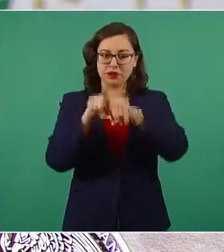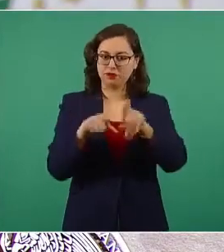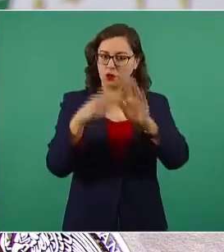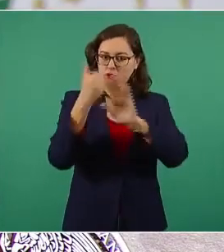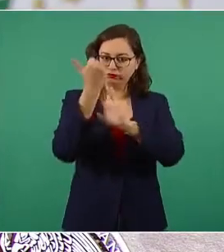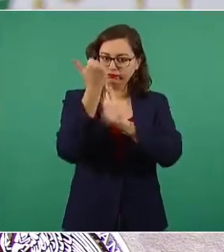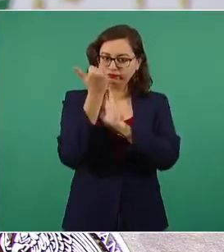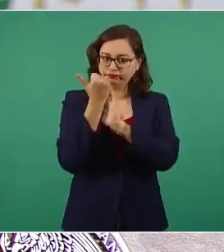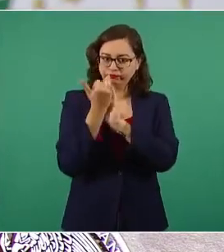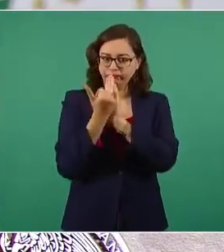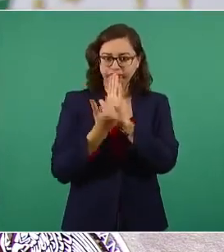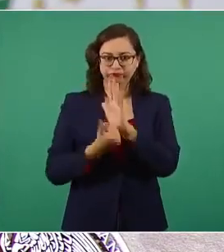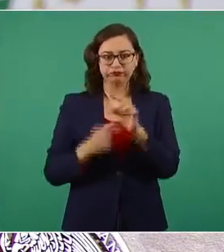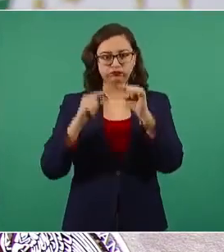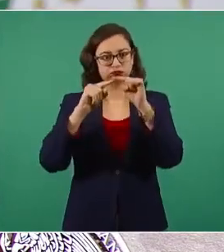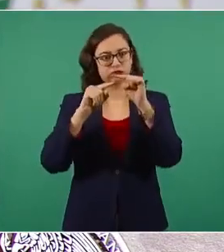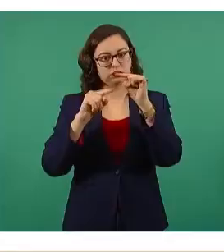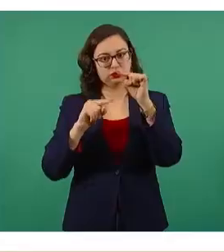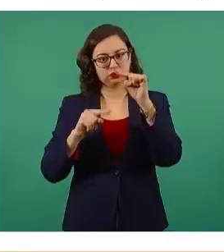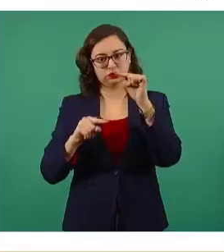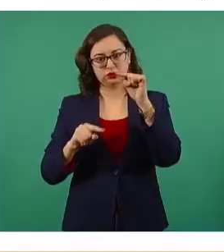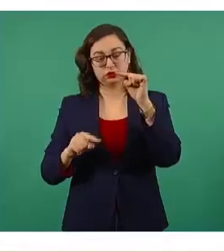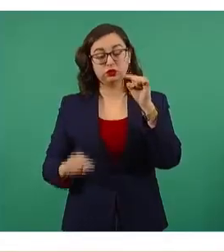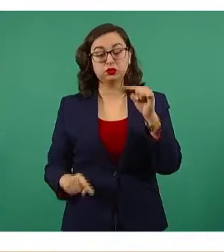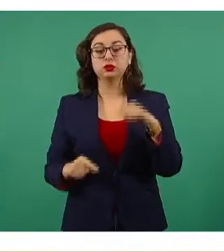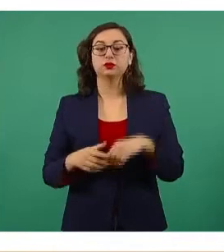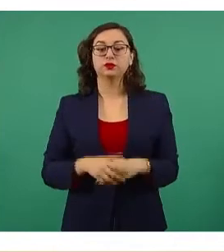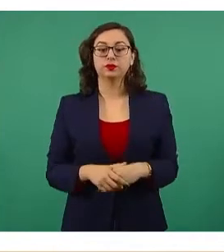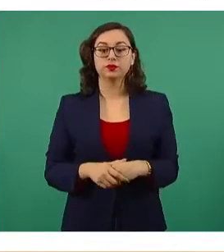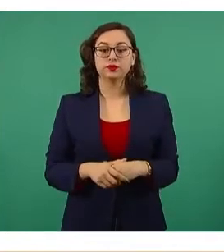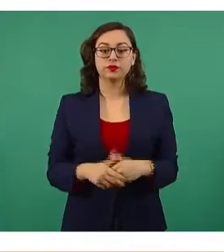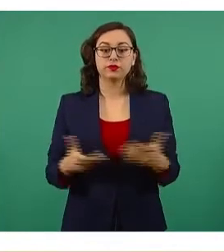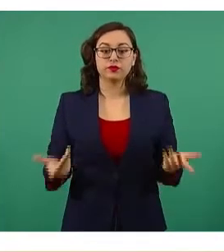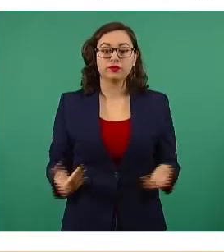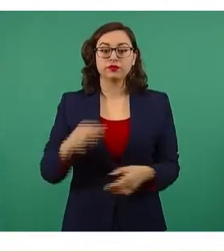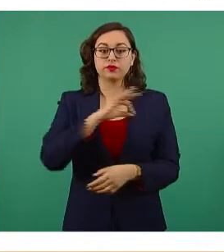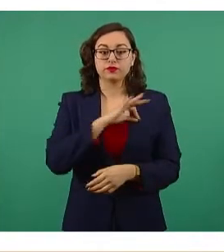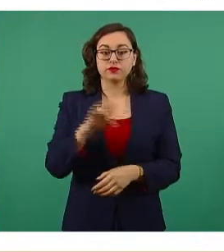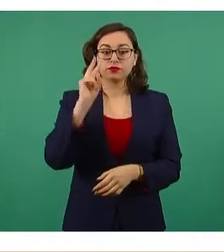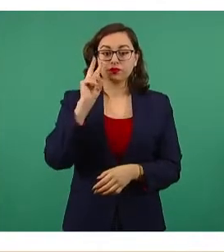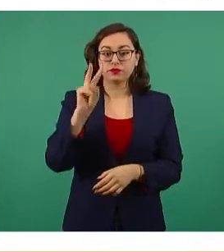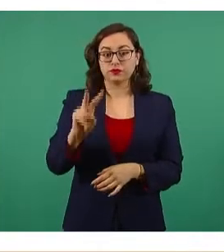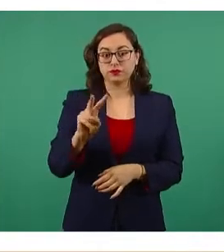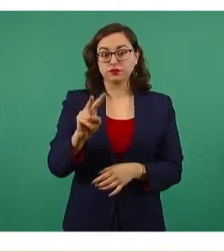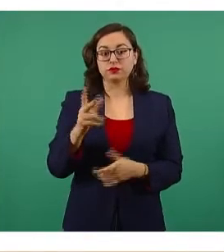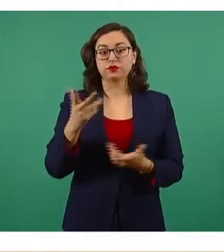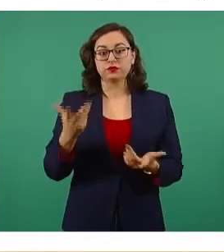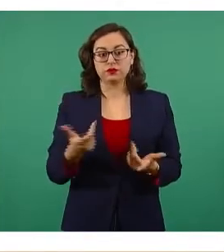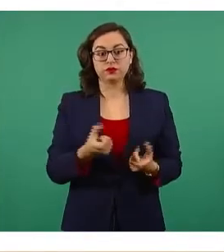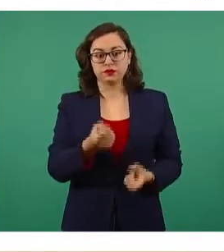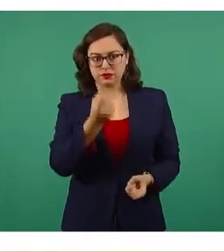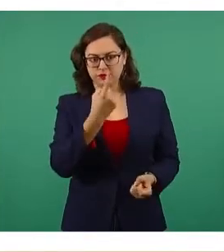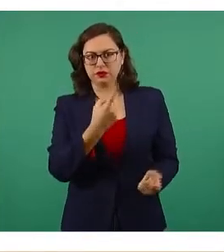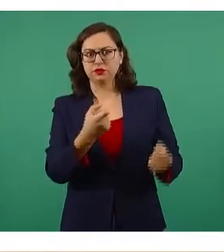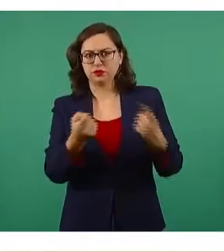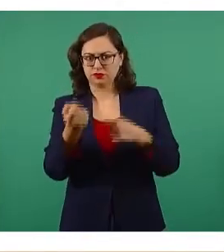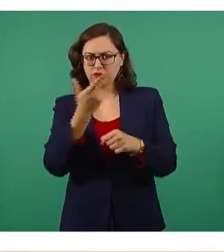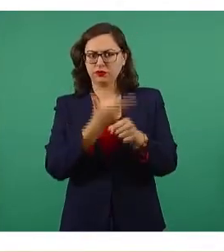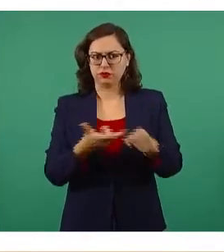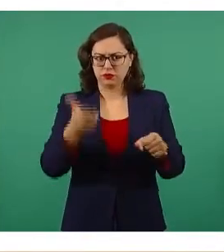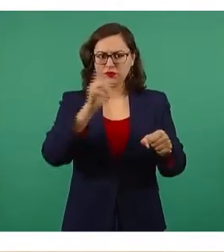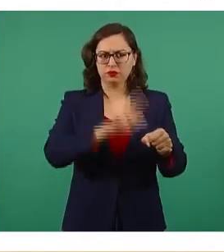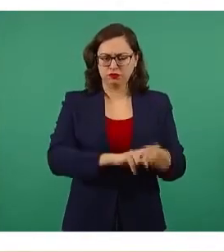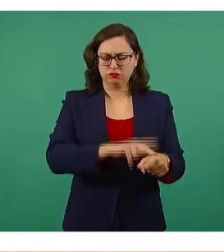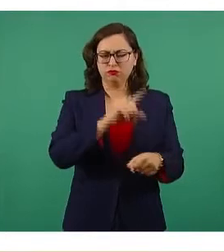ido desocupando las unidades COVID y algunas de ellas que permanecen activas mantienen siempre la